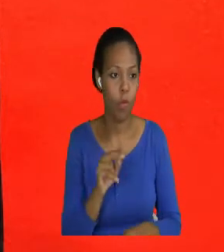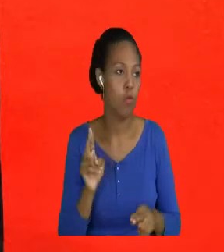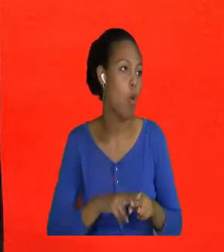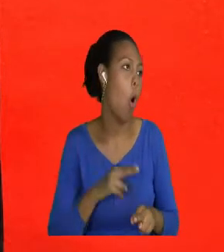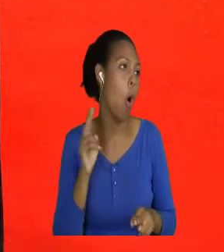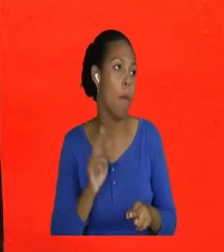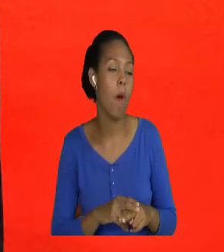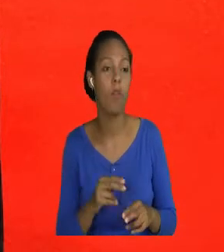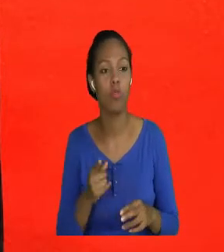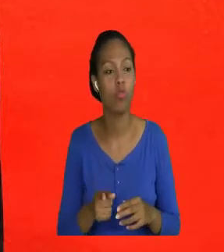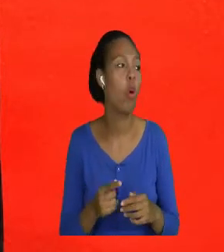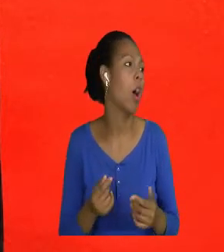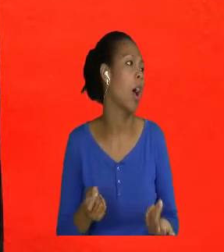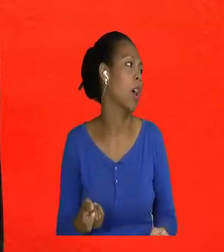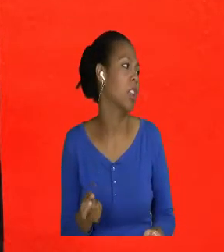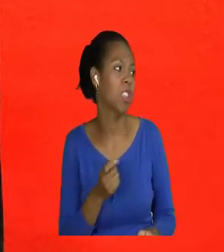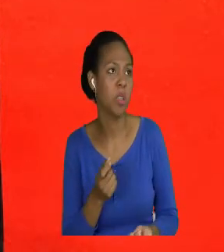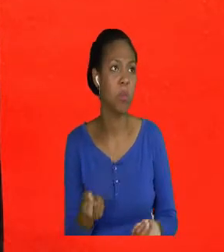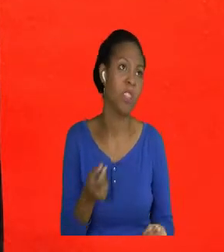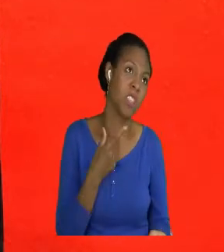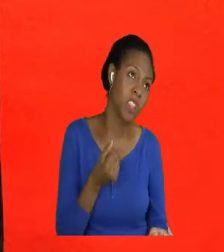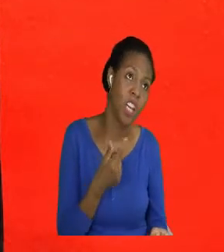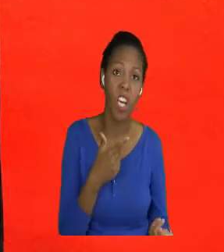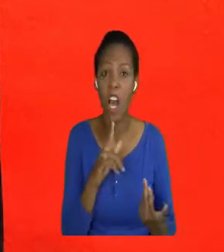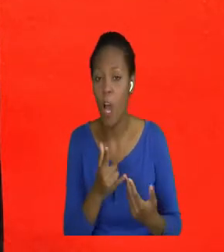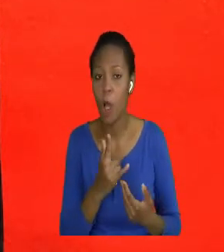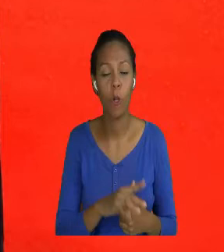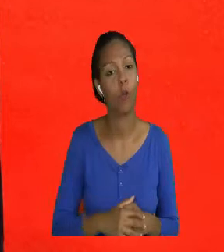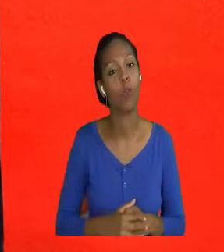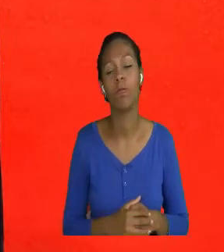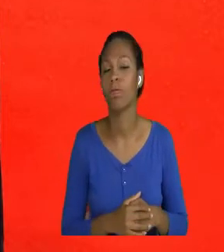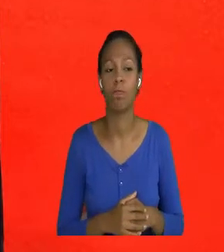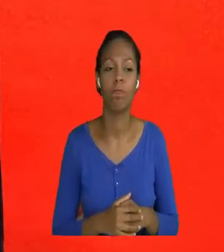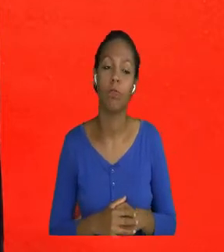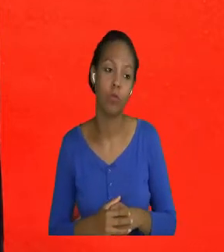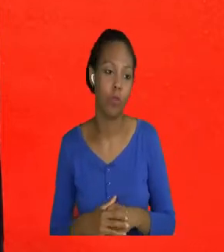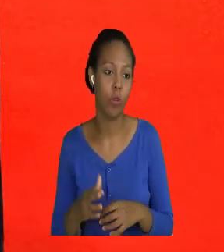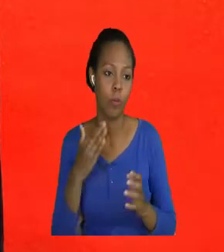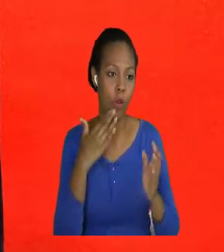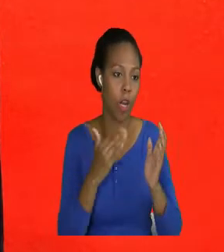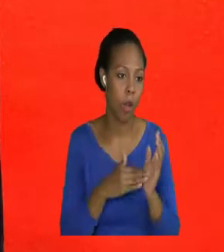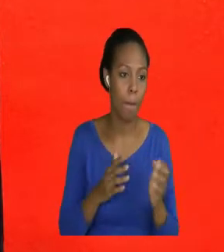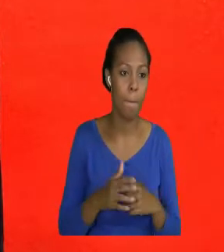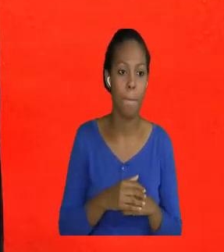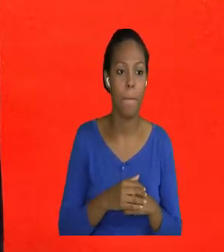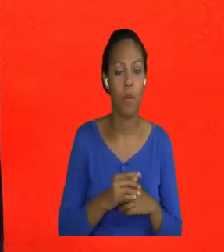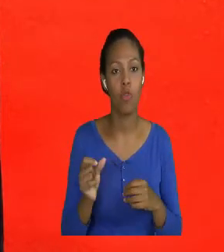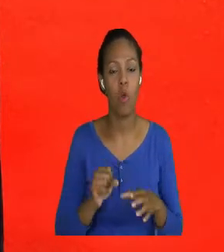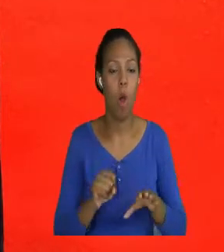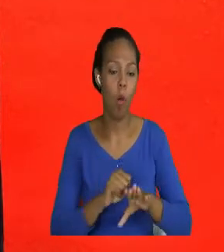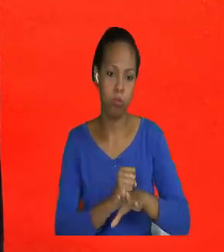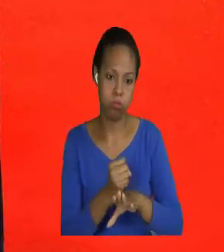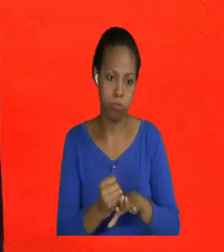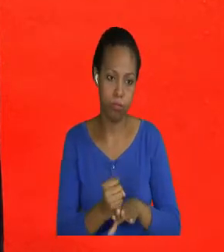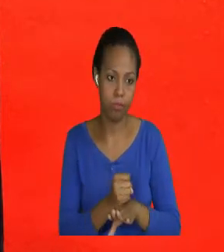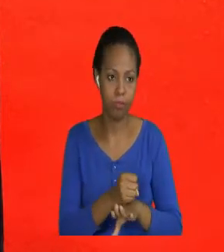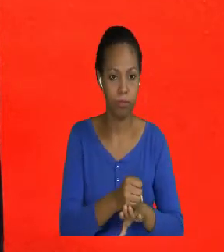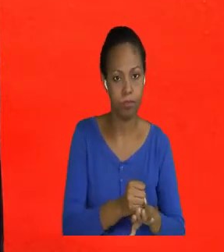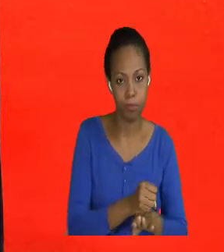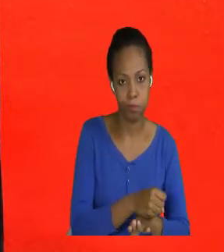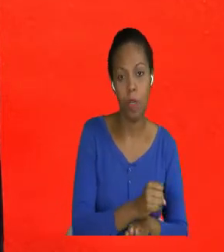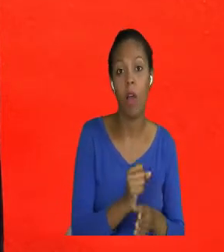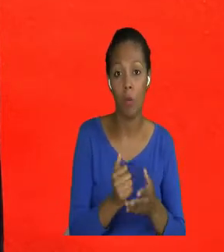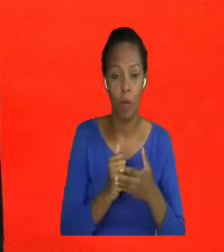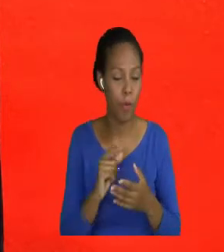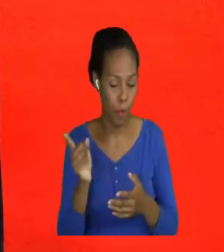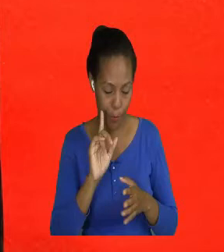como tratamientos, como por ejemplo tratar con carboxiterapia, con mesoterapia, no. La